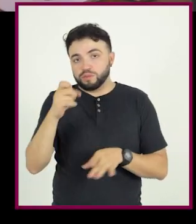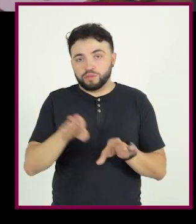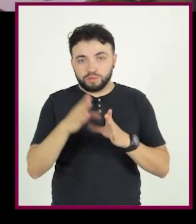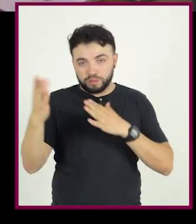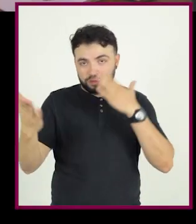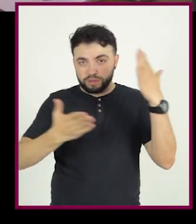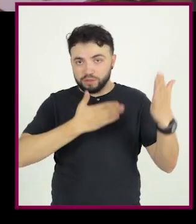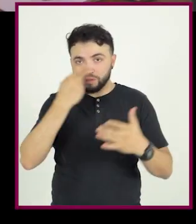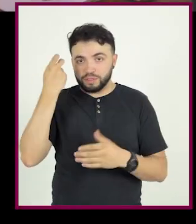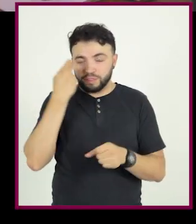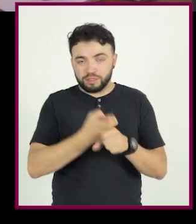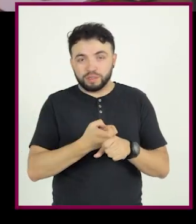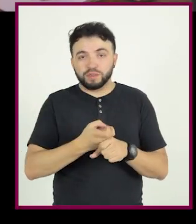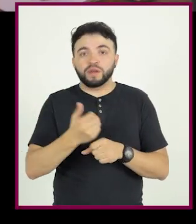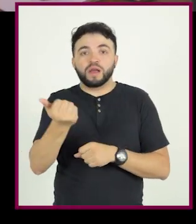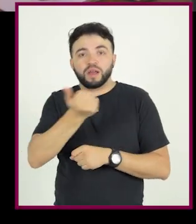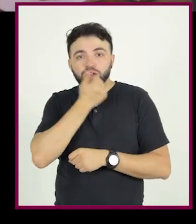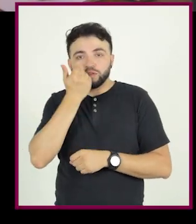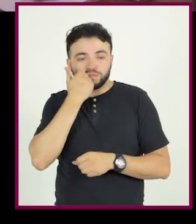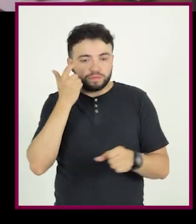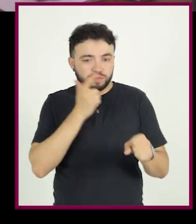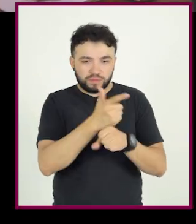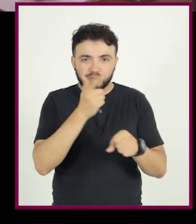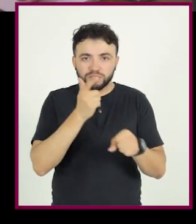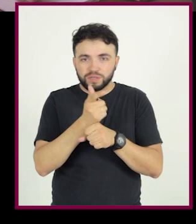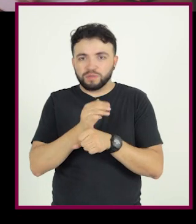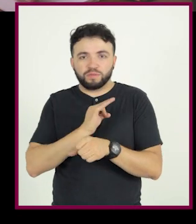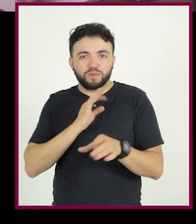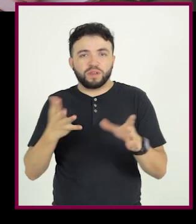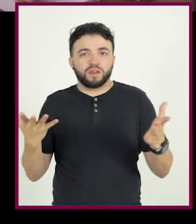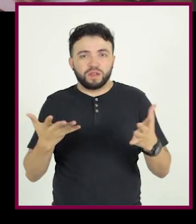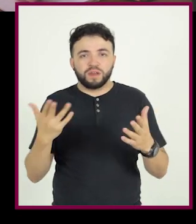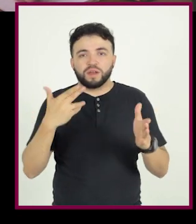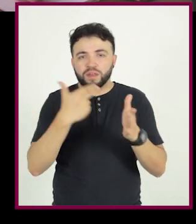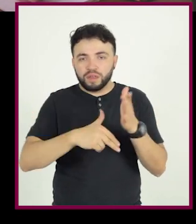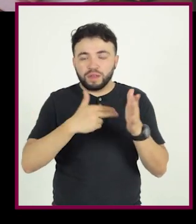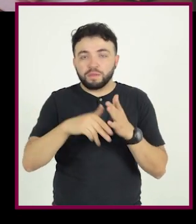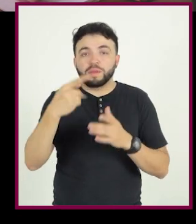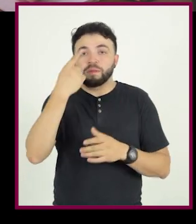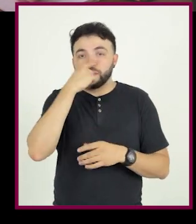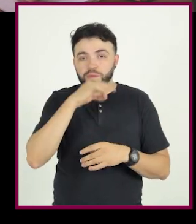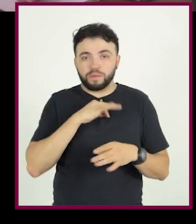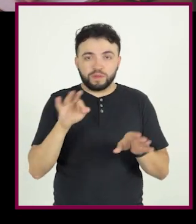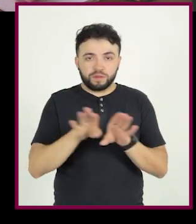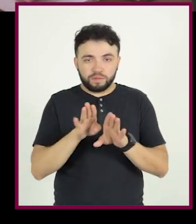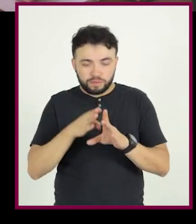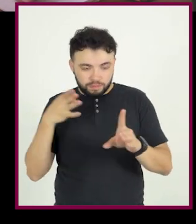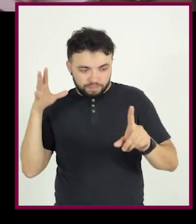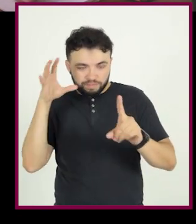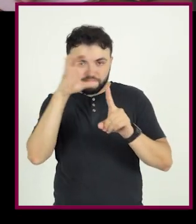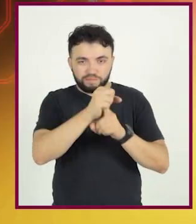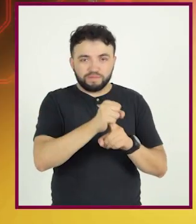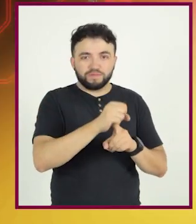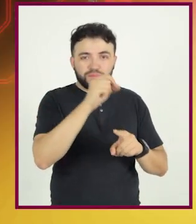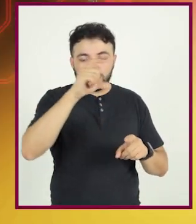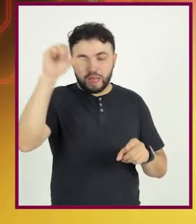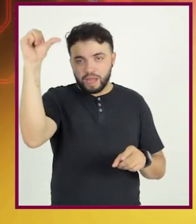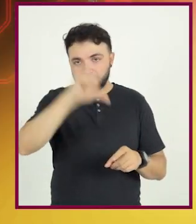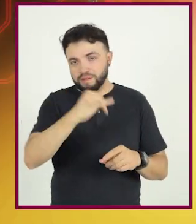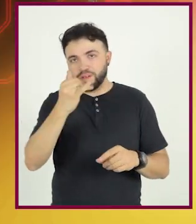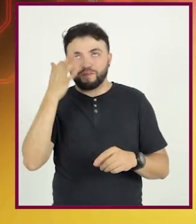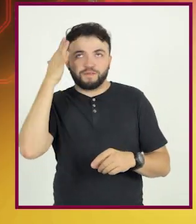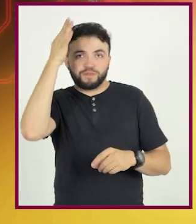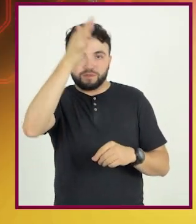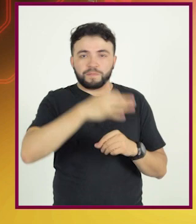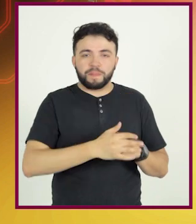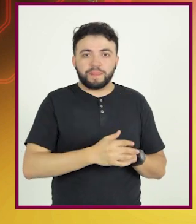que, al estudiar esta disciplina, el alumno descubre en los contenidos herramientas para darle sentido a la